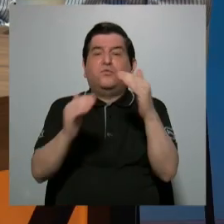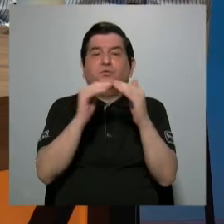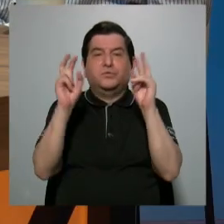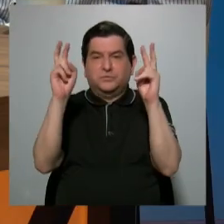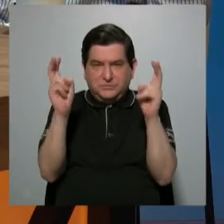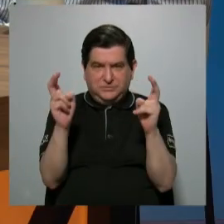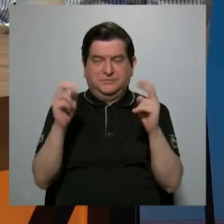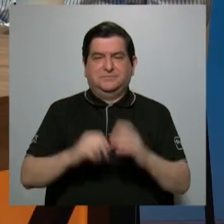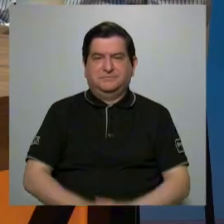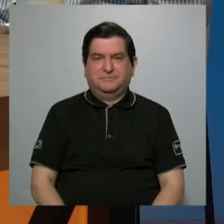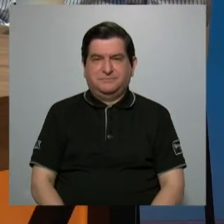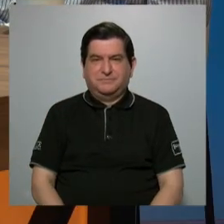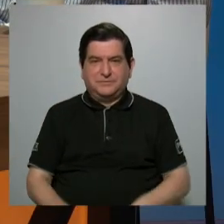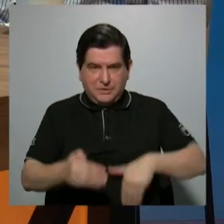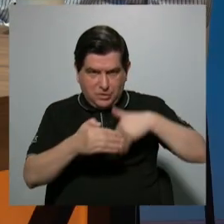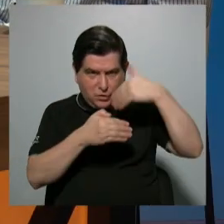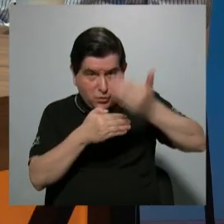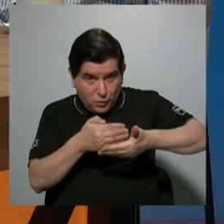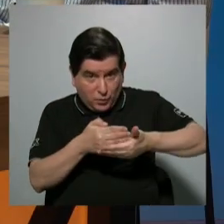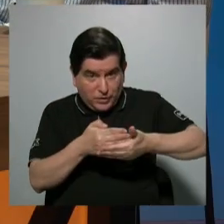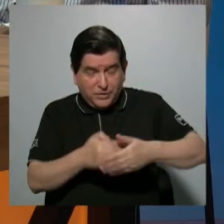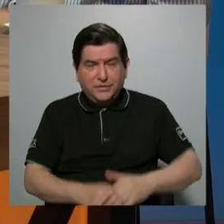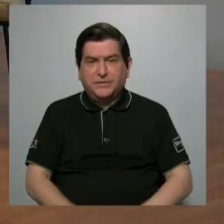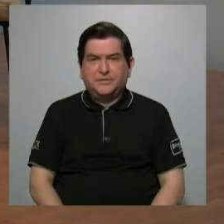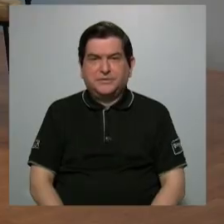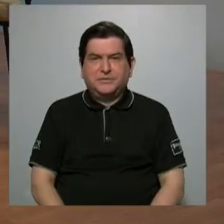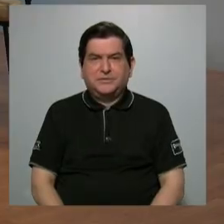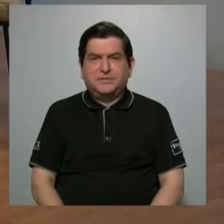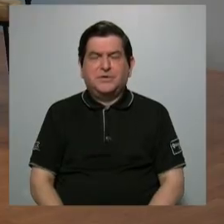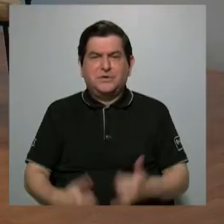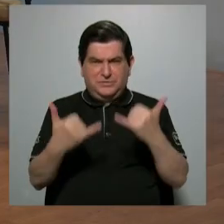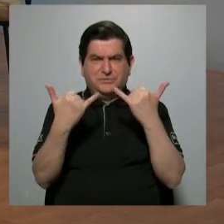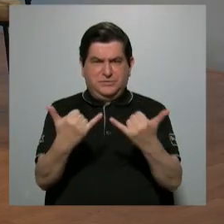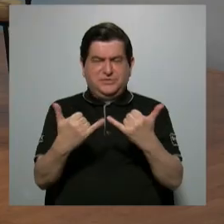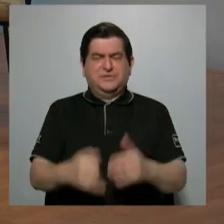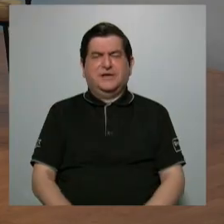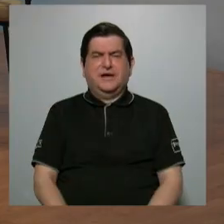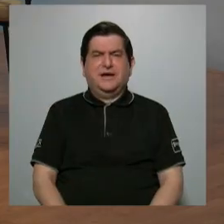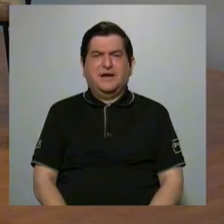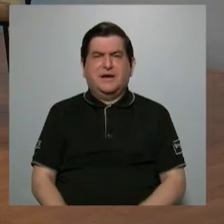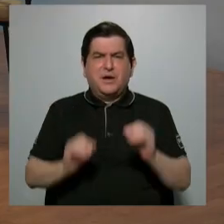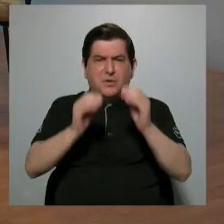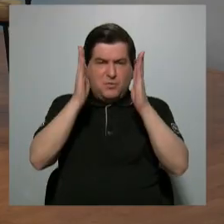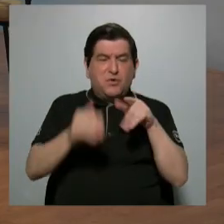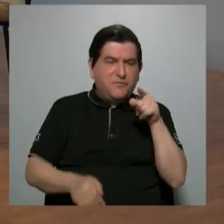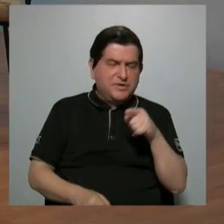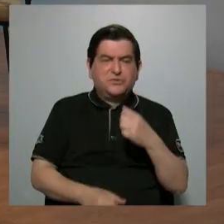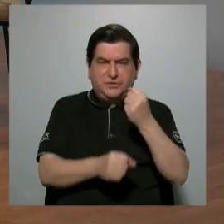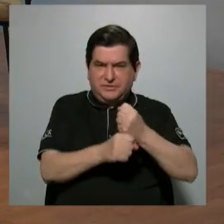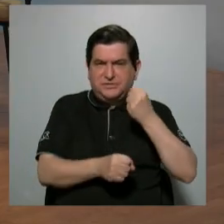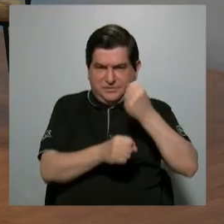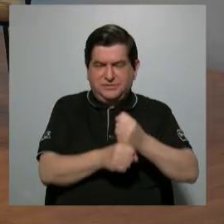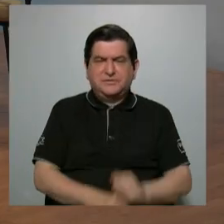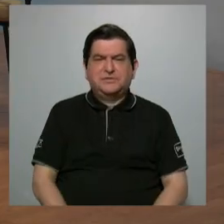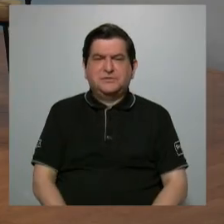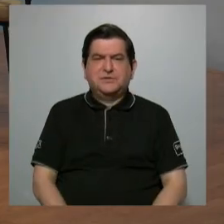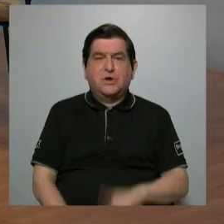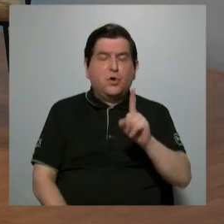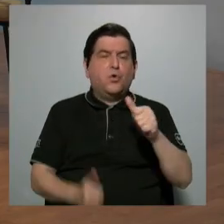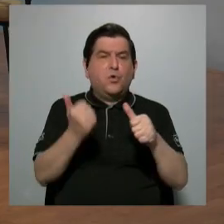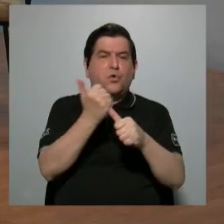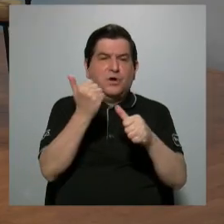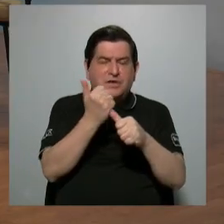¿no? Que después se ha convertido por acción de los profesores que allí estaban en un asesor de